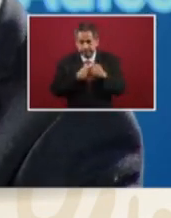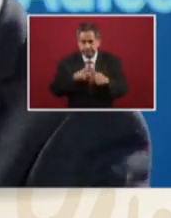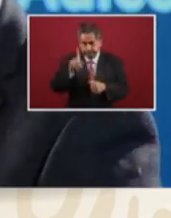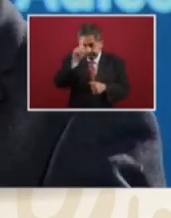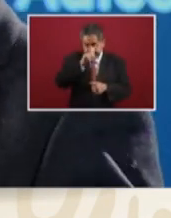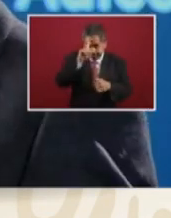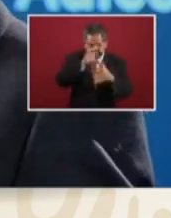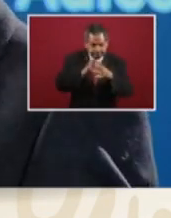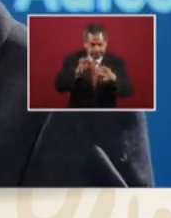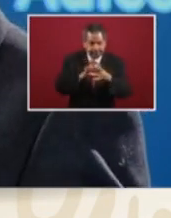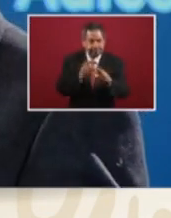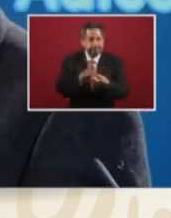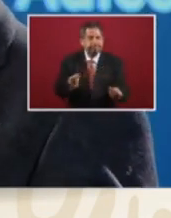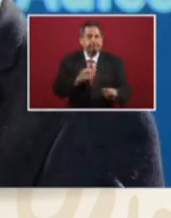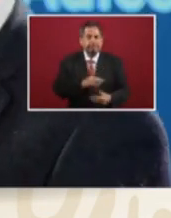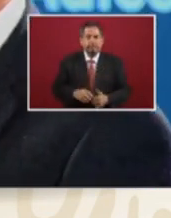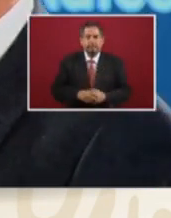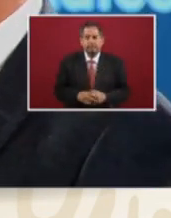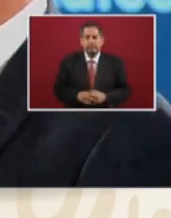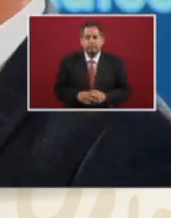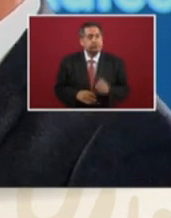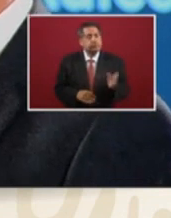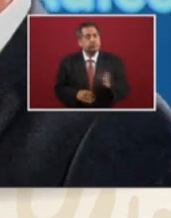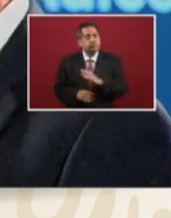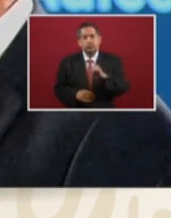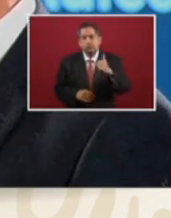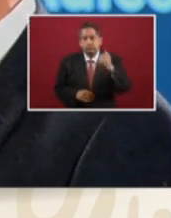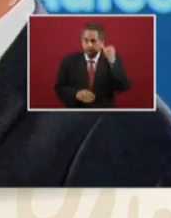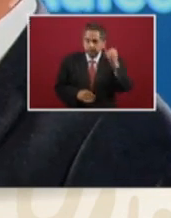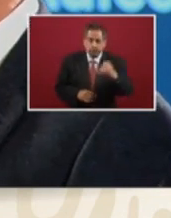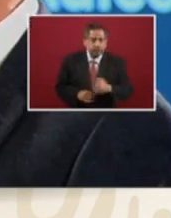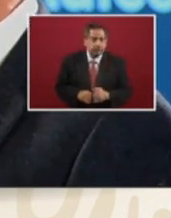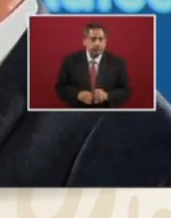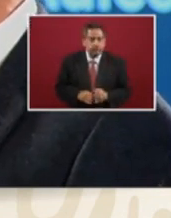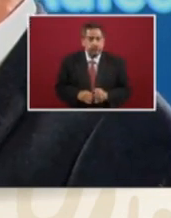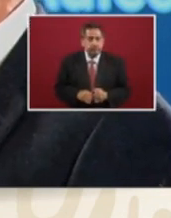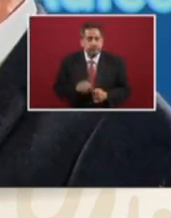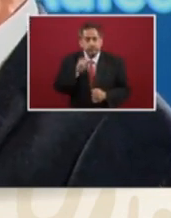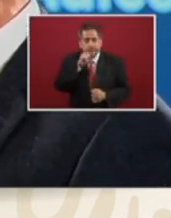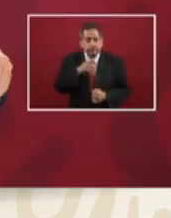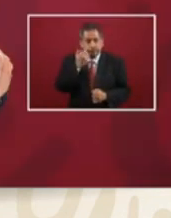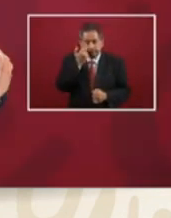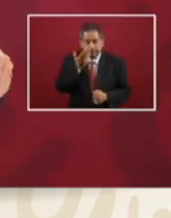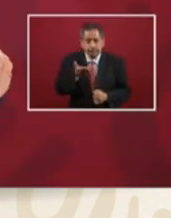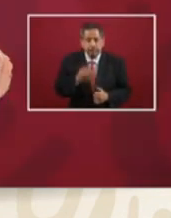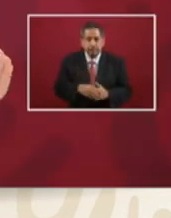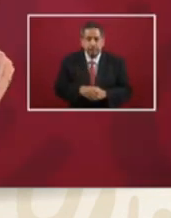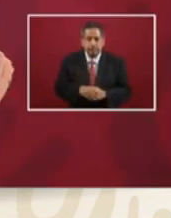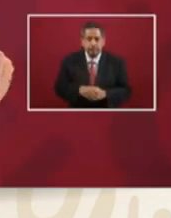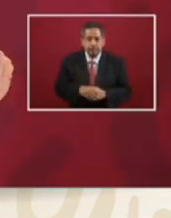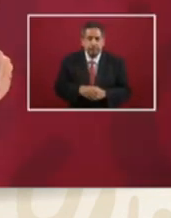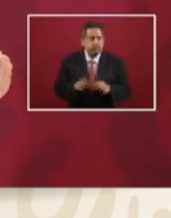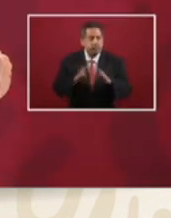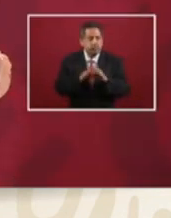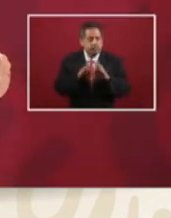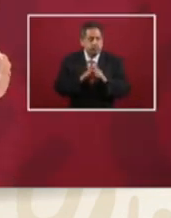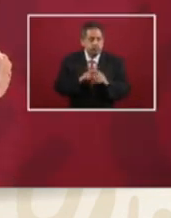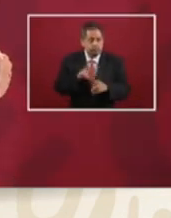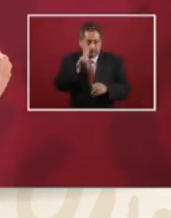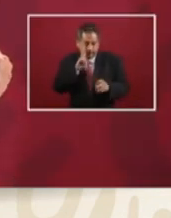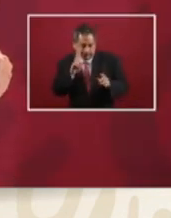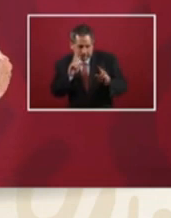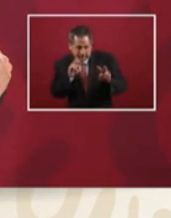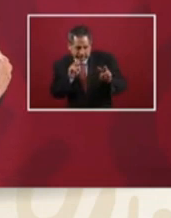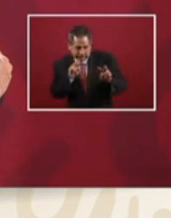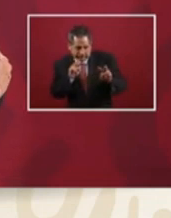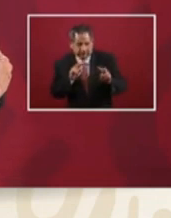solo camino. Otra parte importante es que también queremos darle un sentido de medicina basada en evidencias.